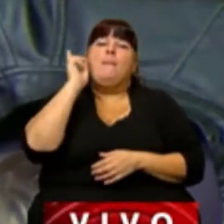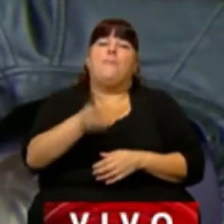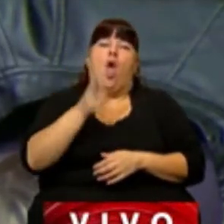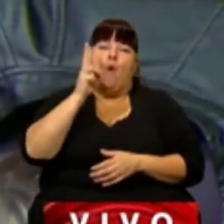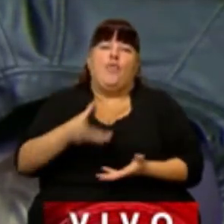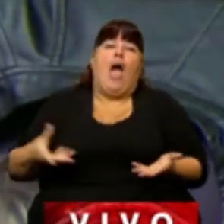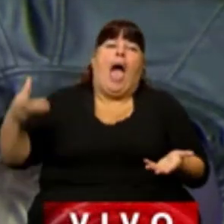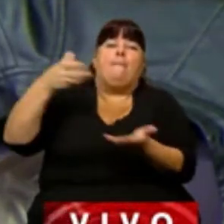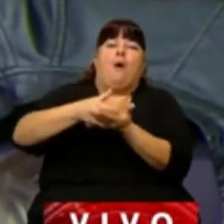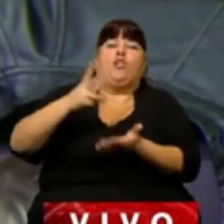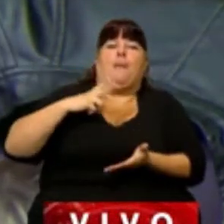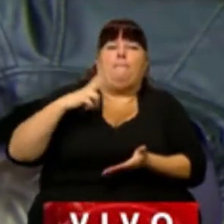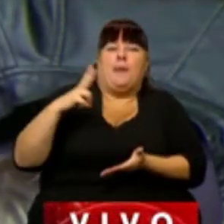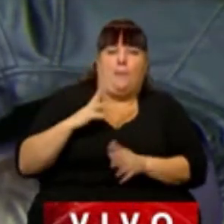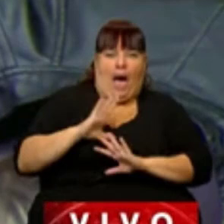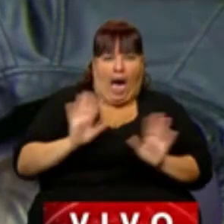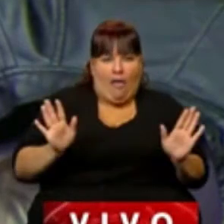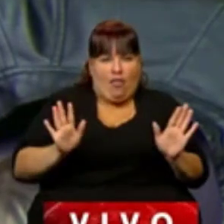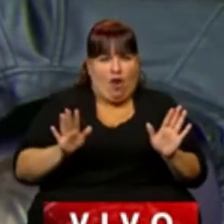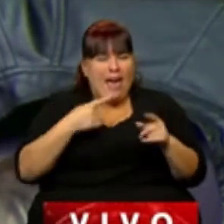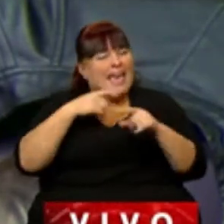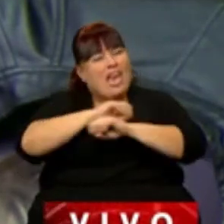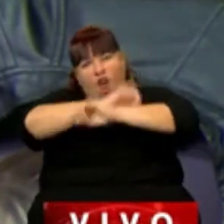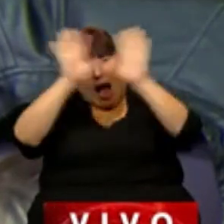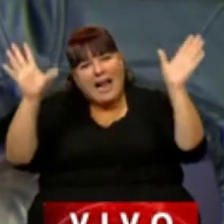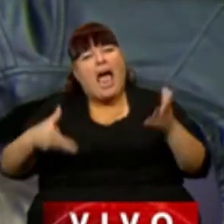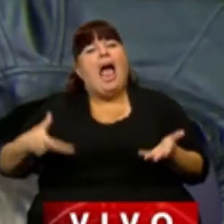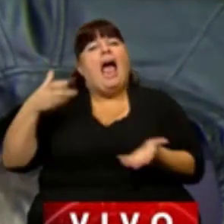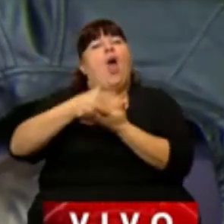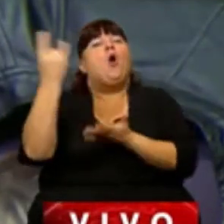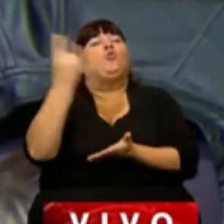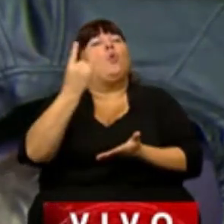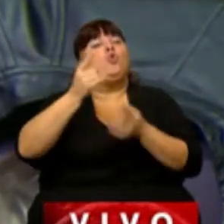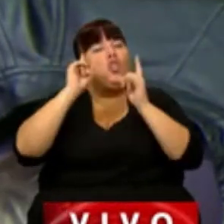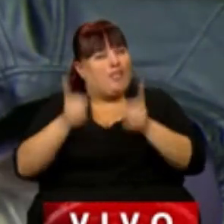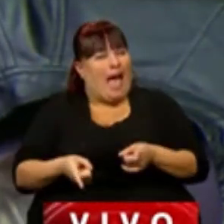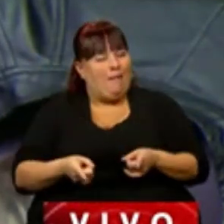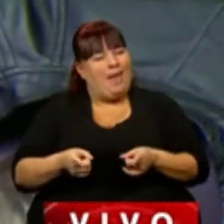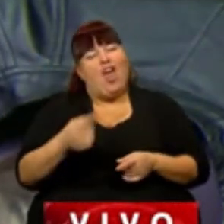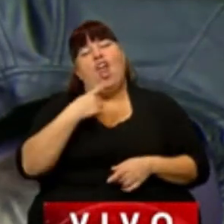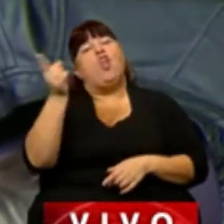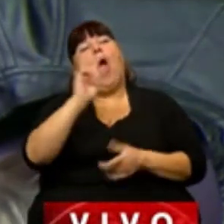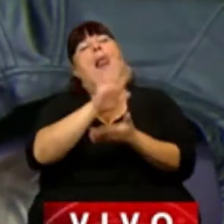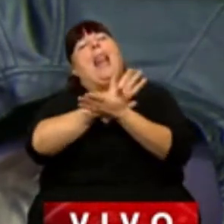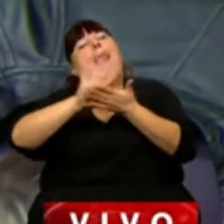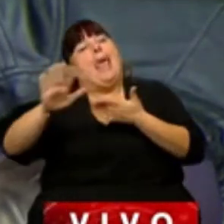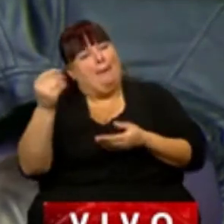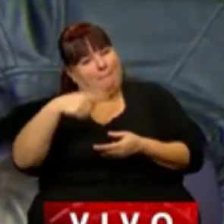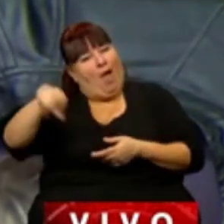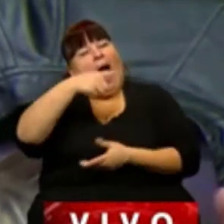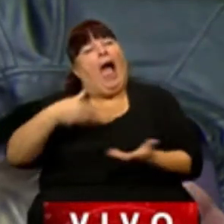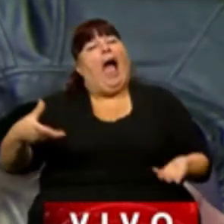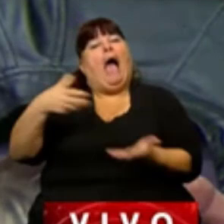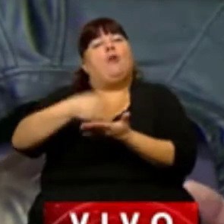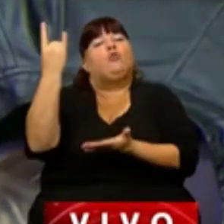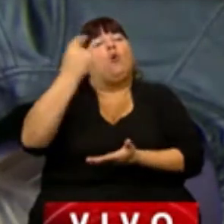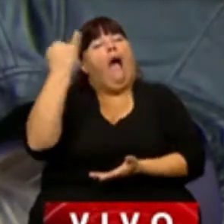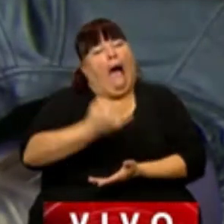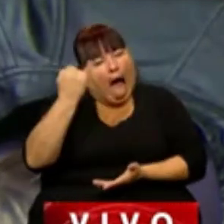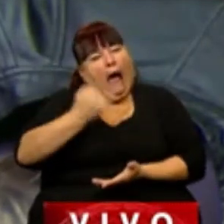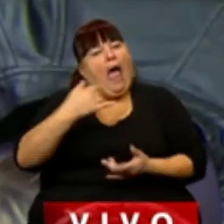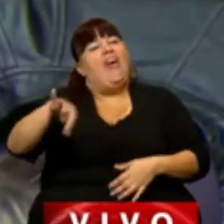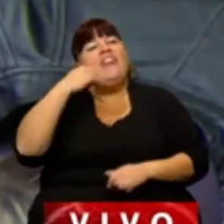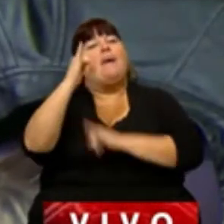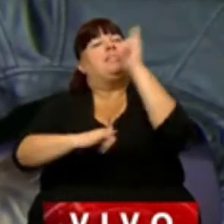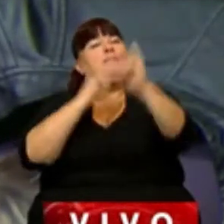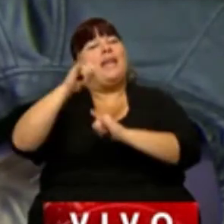los aportantes privados. Quiero que se esclarezcan los aportantes truchos. No me hablen de transparencia los que tienen aportantes truchos y tienen